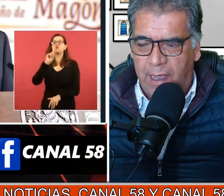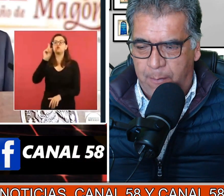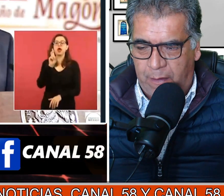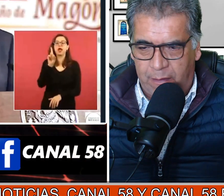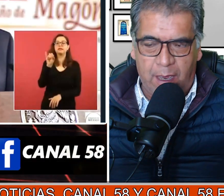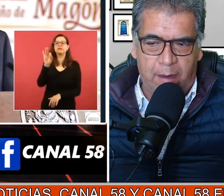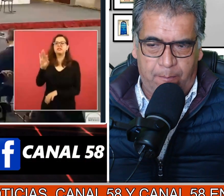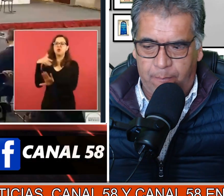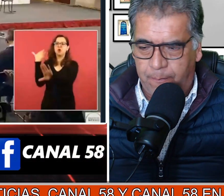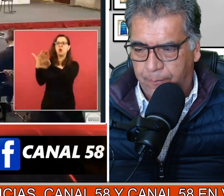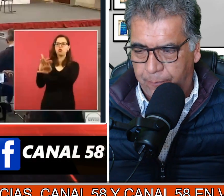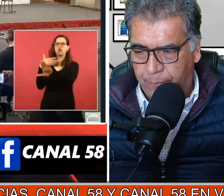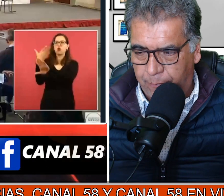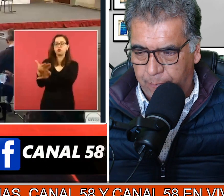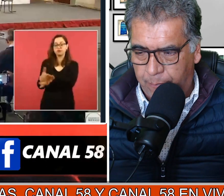Murillo Karam.